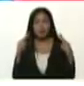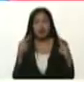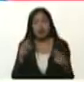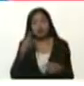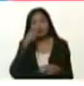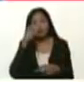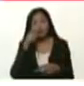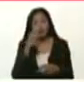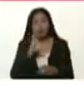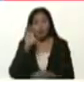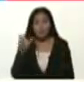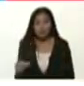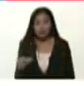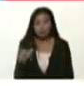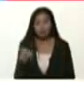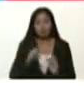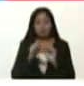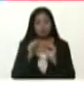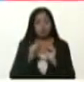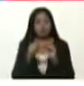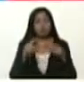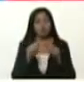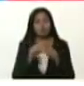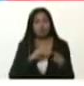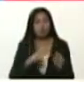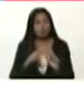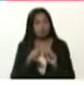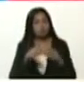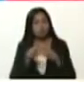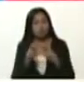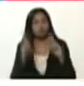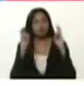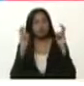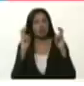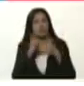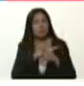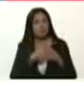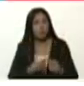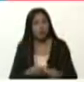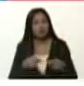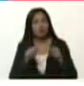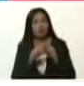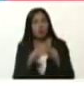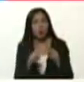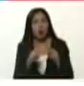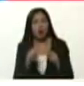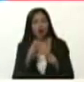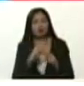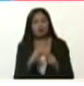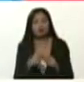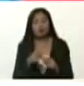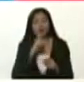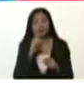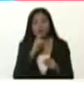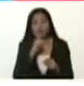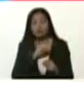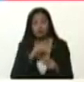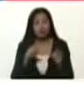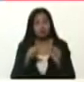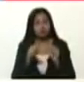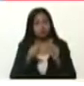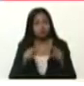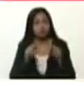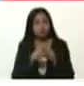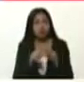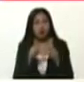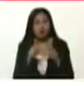seguridad ciudadana. Seguir avanzando, estamos avanzando en ese tema tan duro. Hueso duro de roer, estamos avanzando con